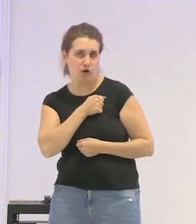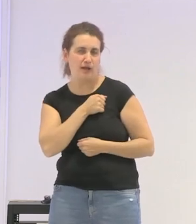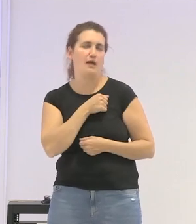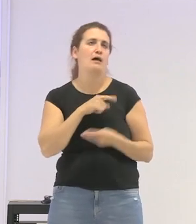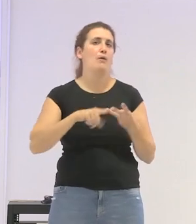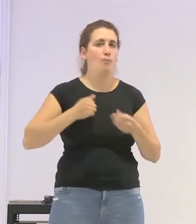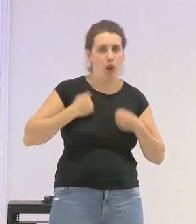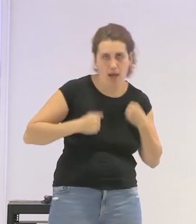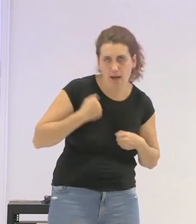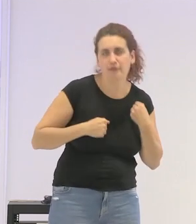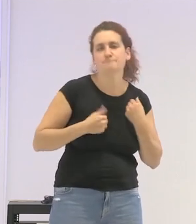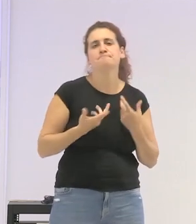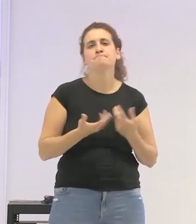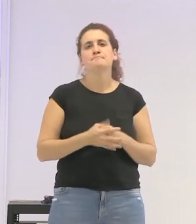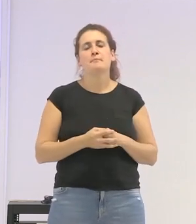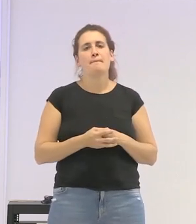digamos.